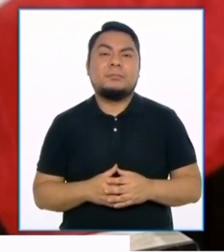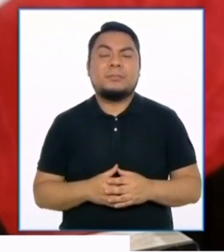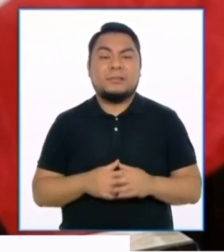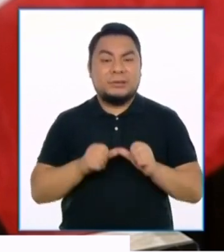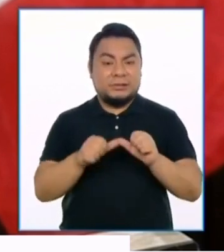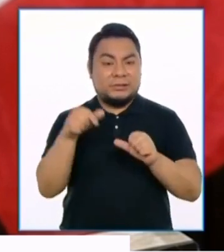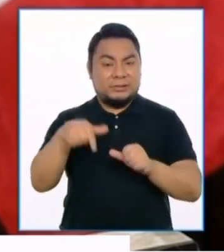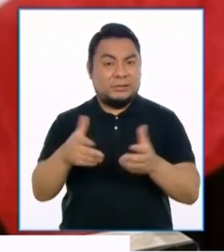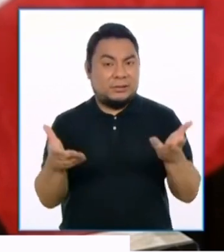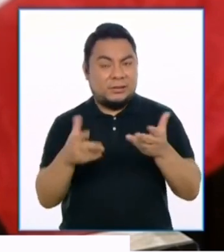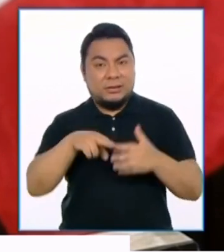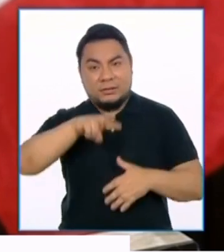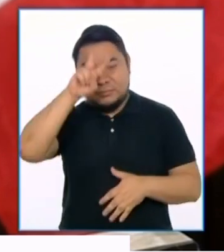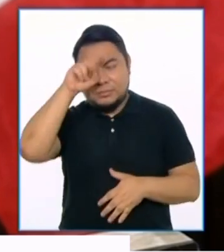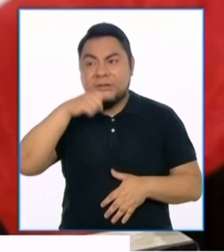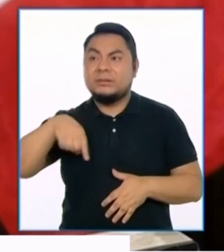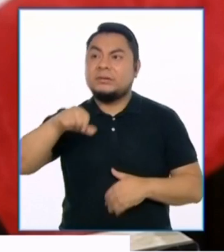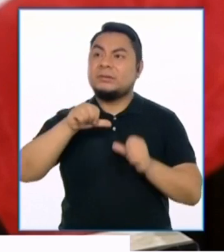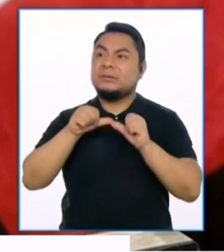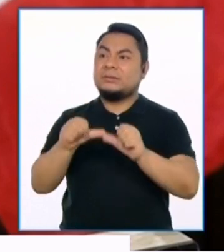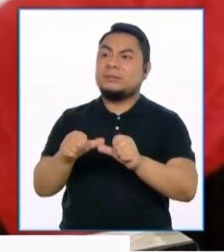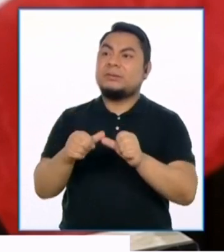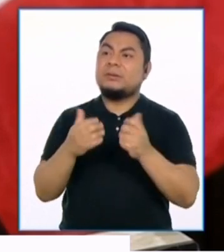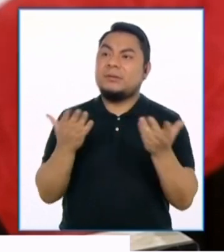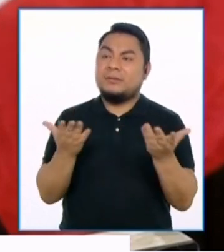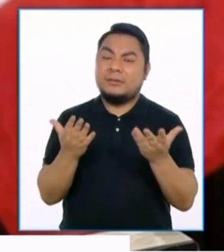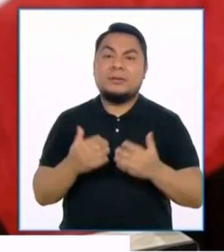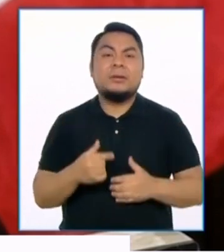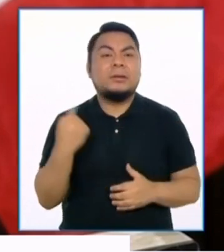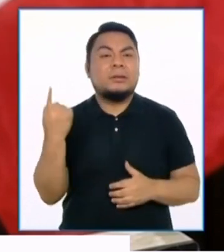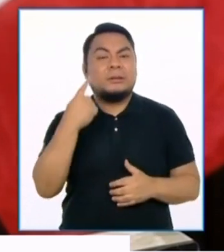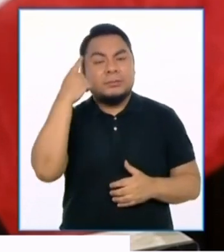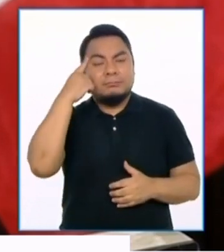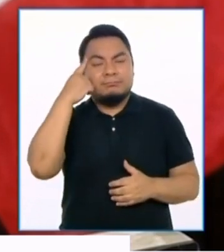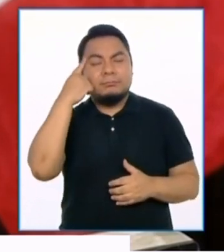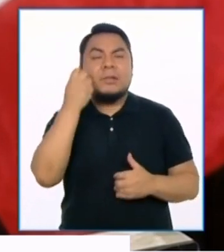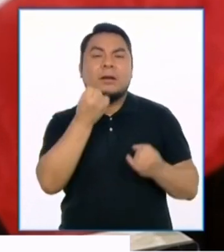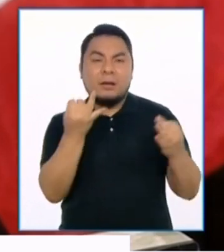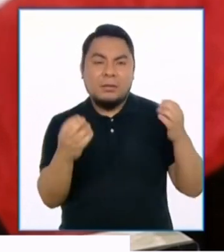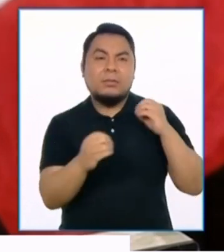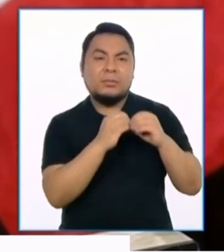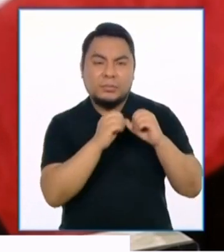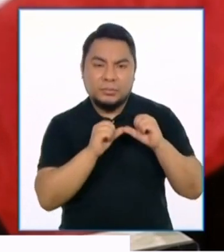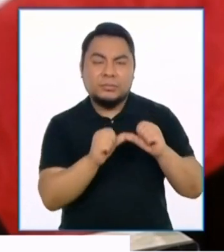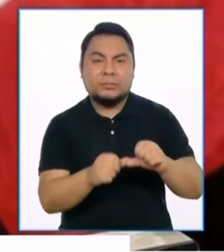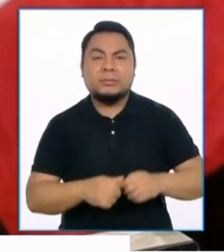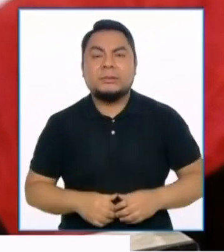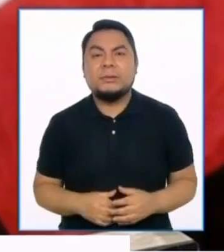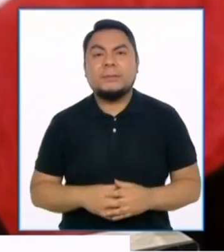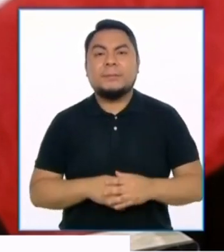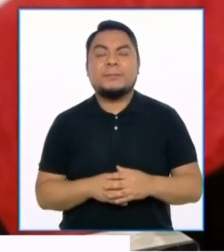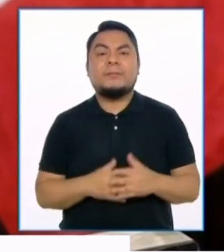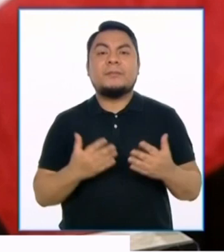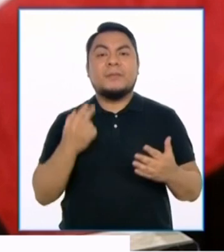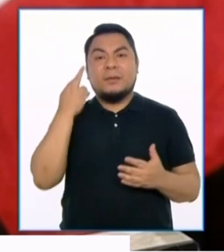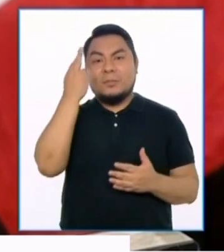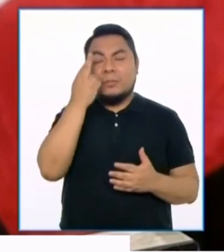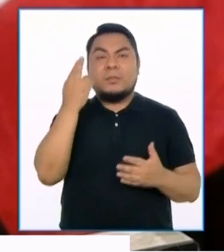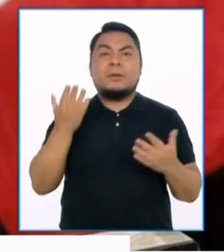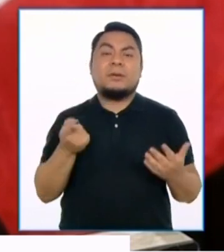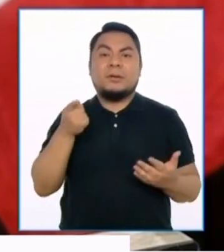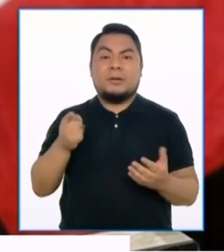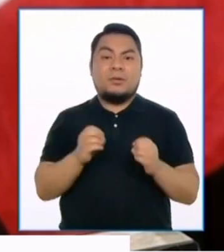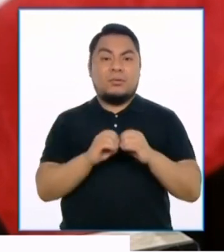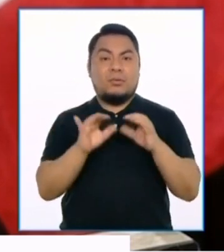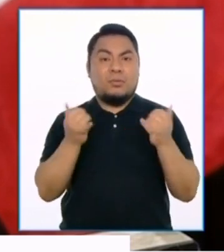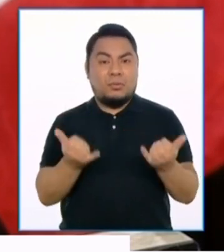en nuestro país, sigue en medio de nosotros, tenemos que algunas medidas todavía continuarlas. Por eso es que el